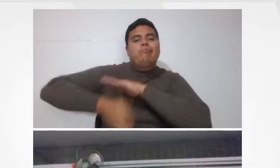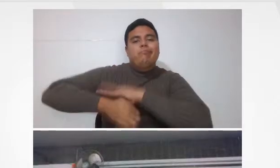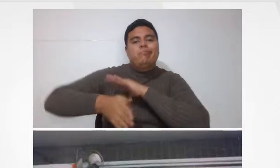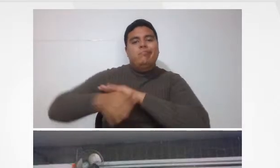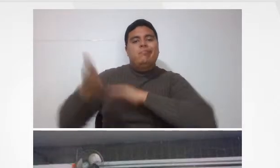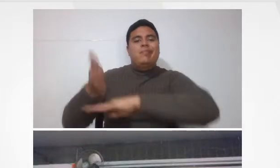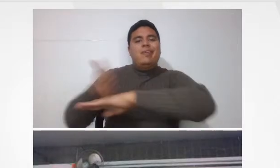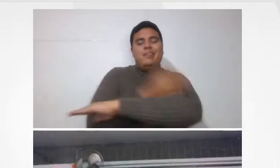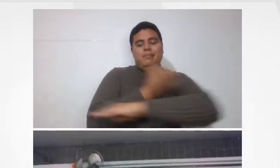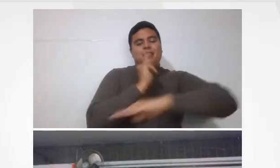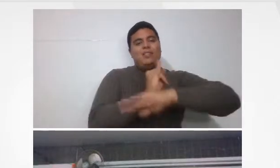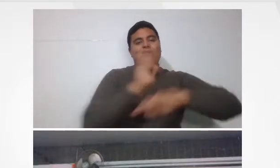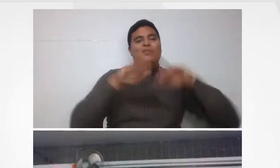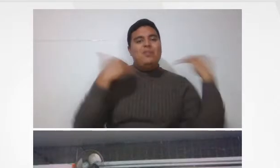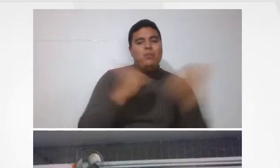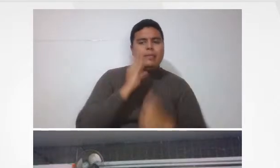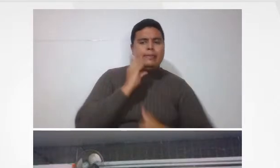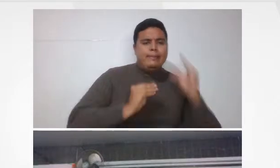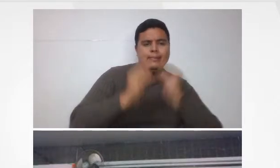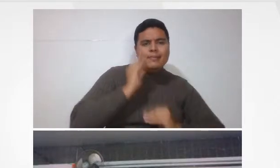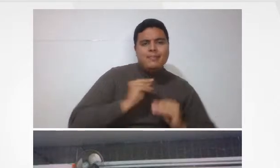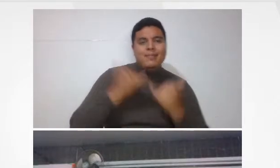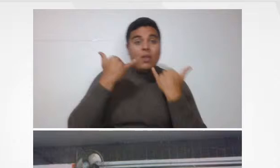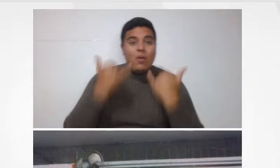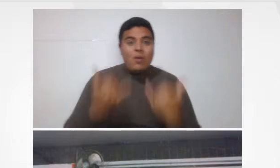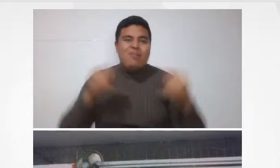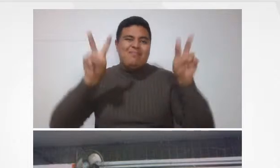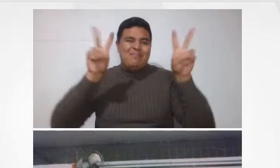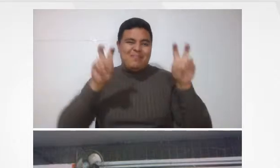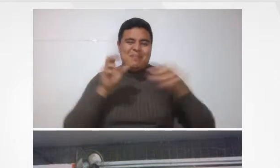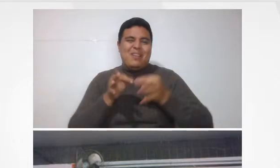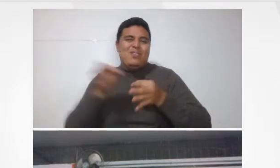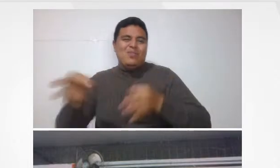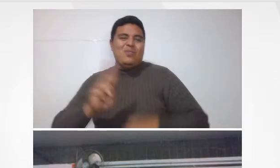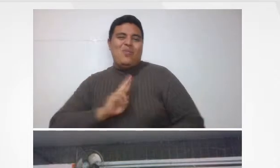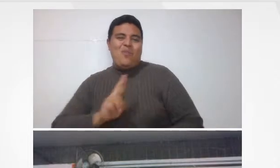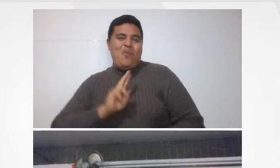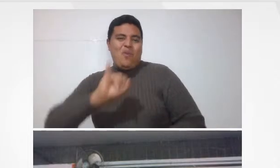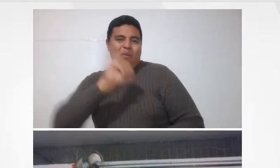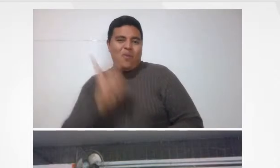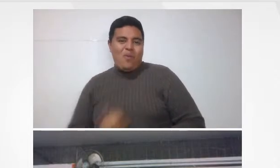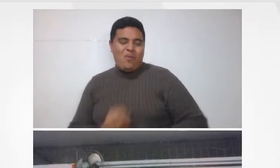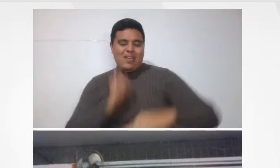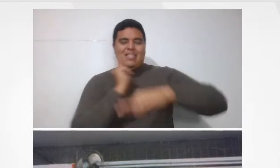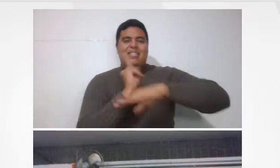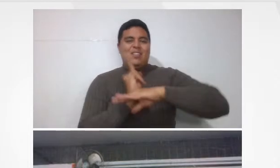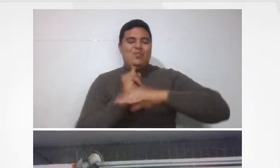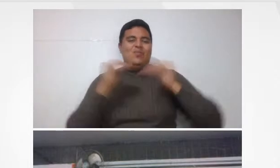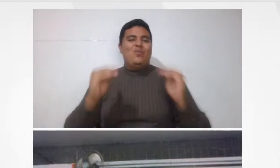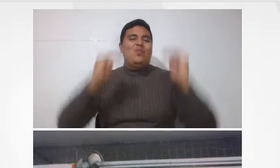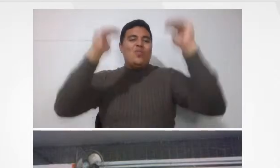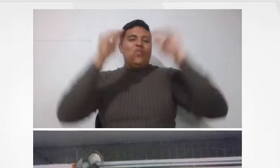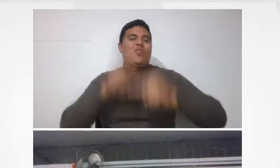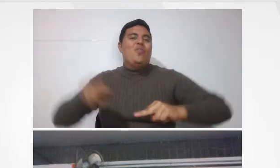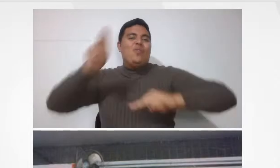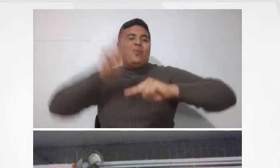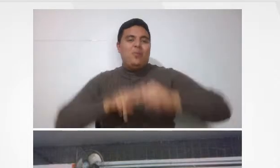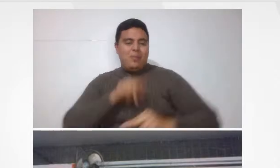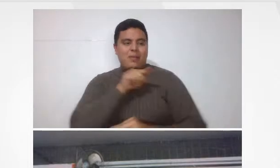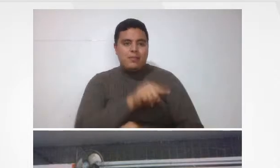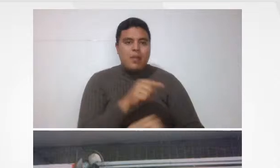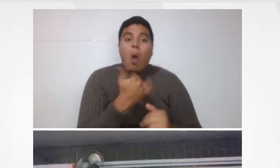hoy correspondiente a la Normal Superior Jorge Isaacs, el de Roldanillo, Valle del Cauca, por supuesto nos estamos conectando desde la institución